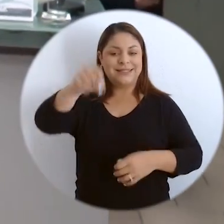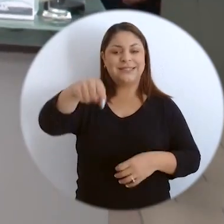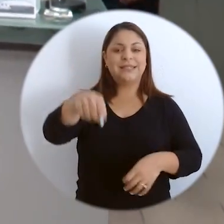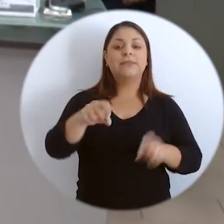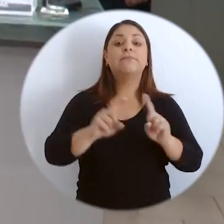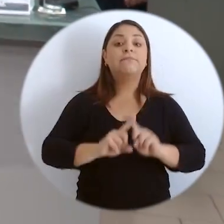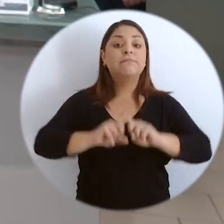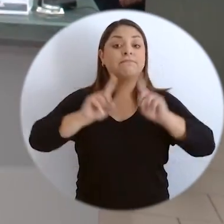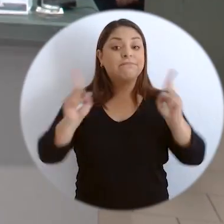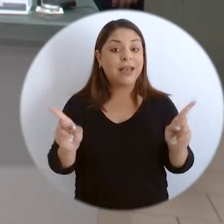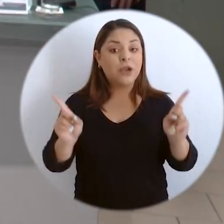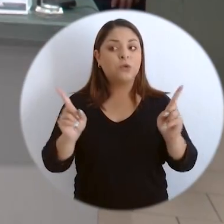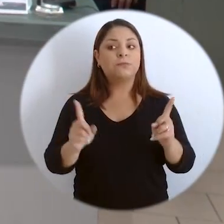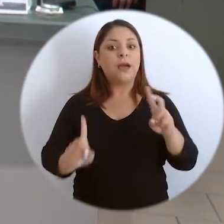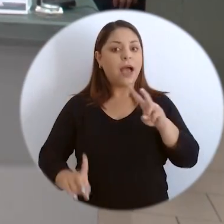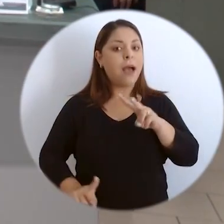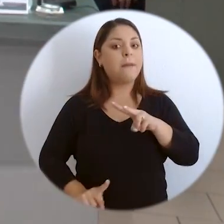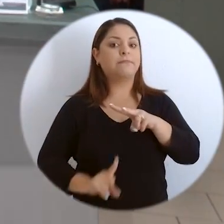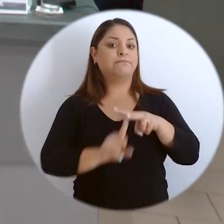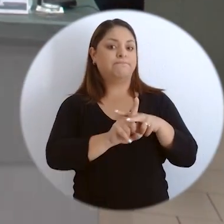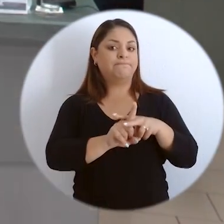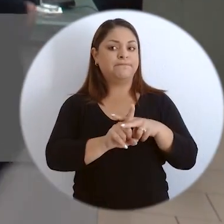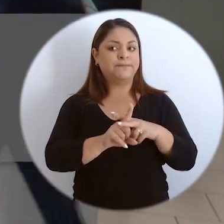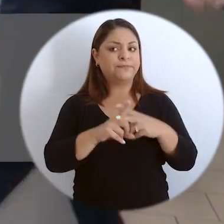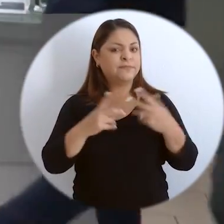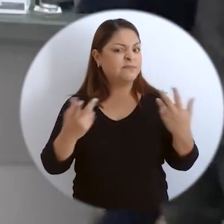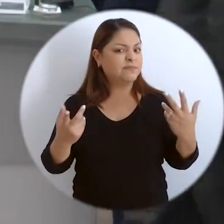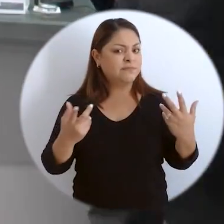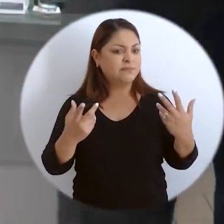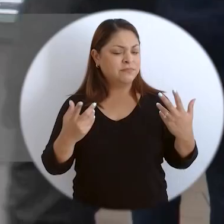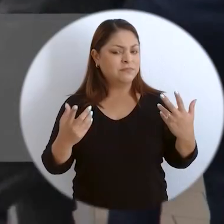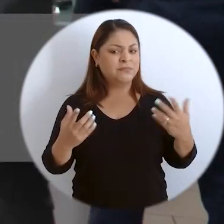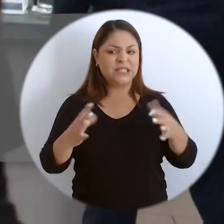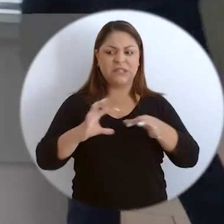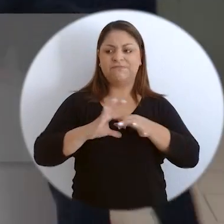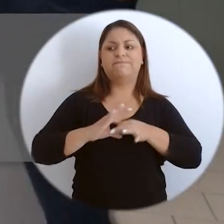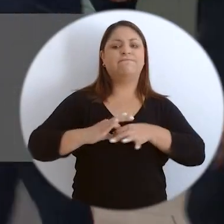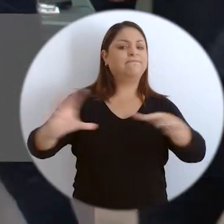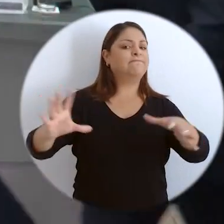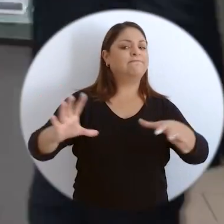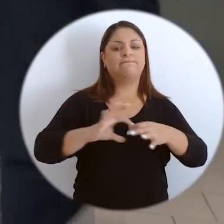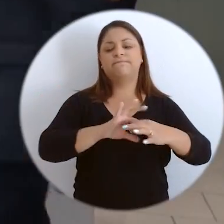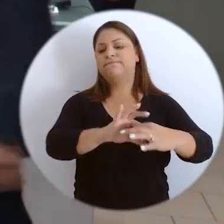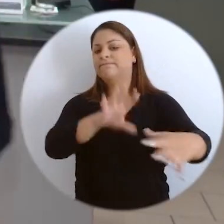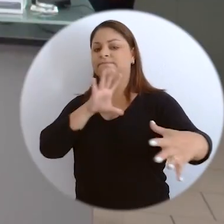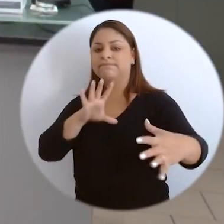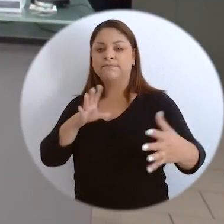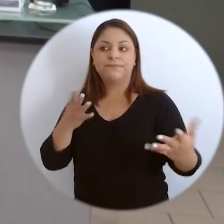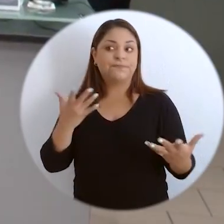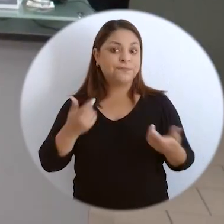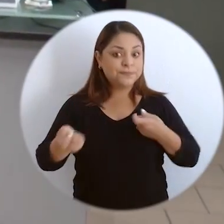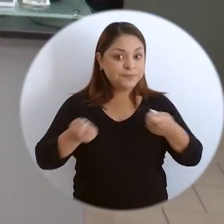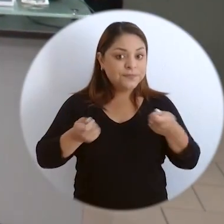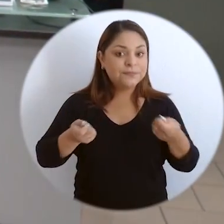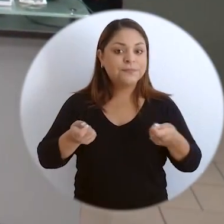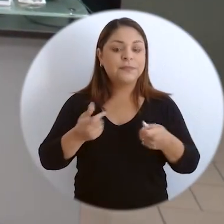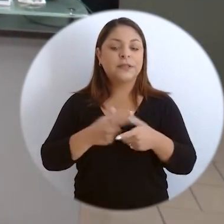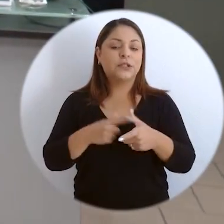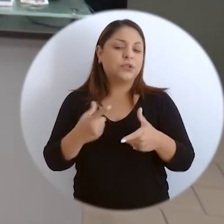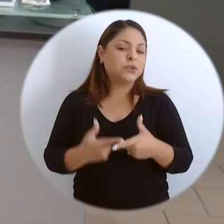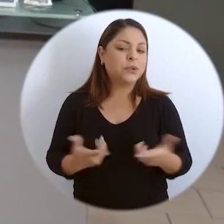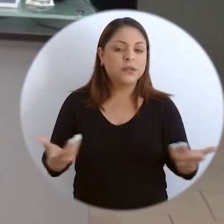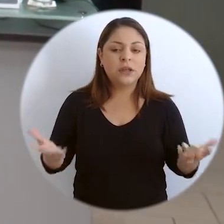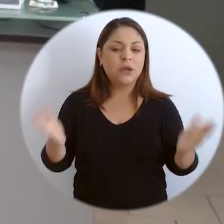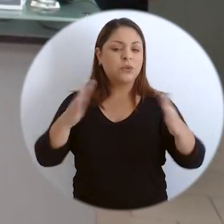son sugerentes, y eso es importante. Claro, pueden estar respondiendo a reclamos